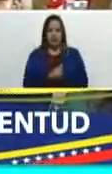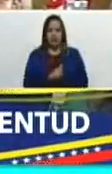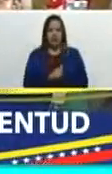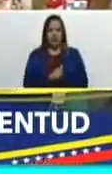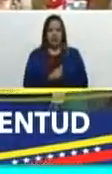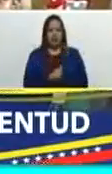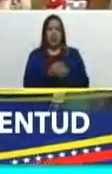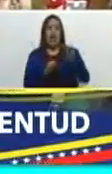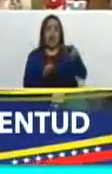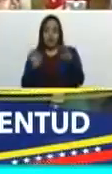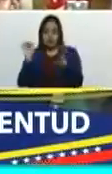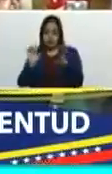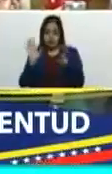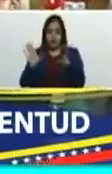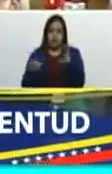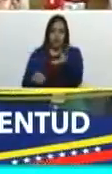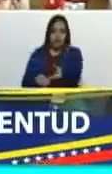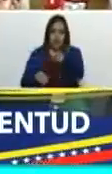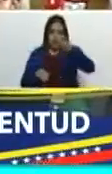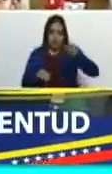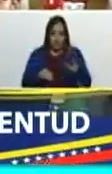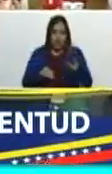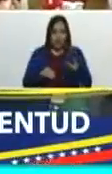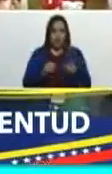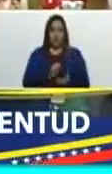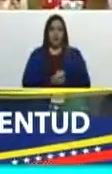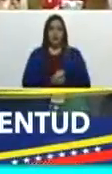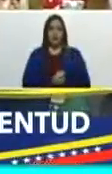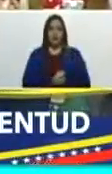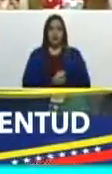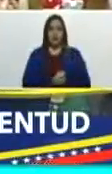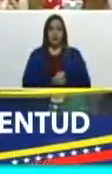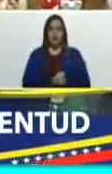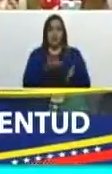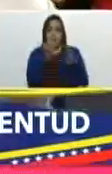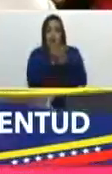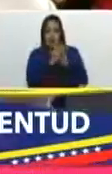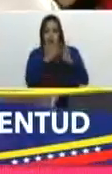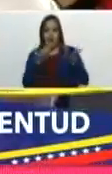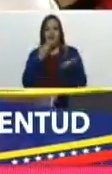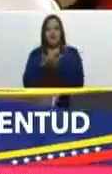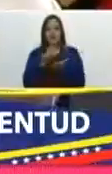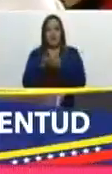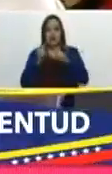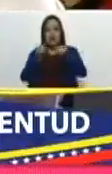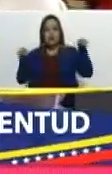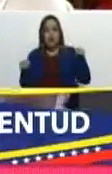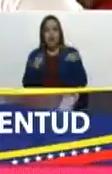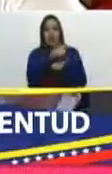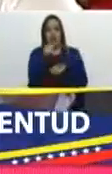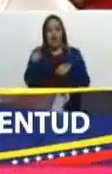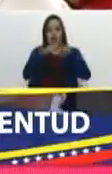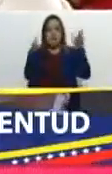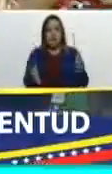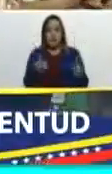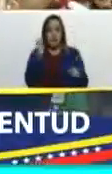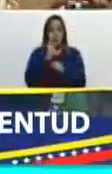Ajá, me está entregando las carpetas con las propuestas de ustedes en cada mesa de trabajo.